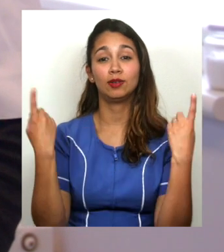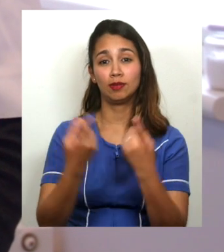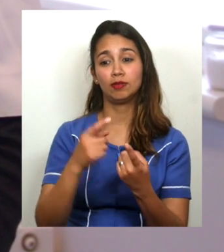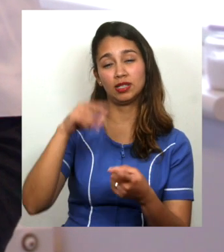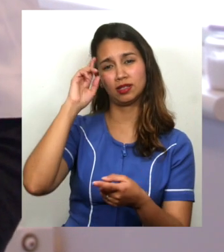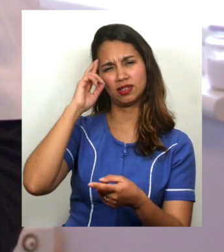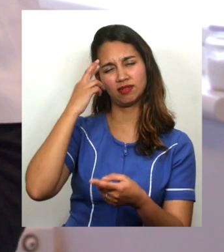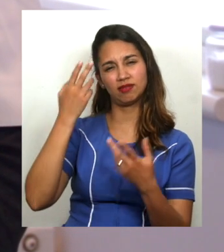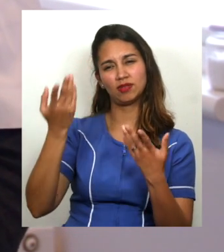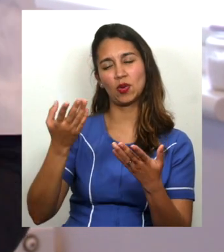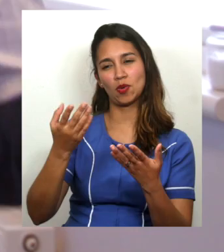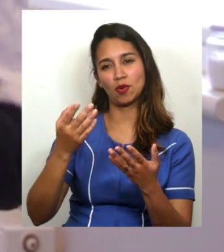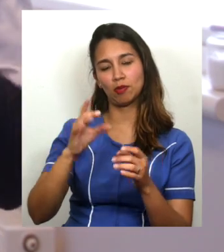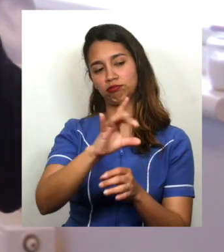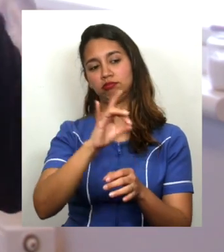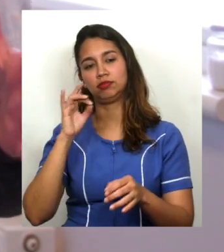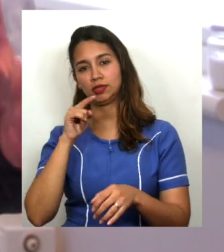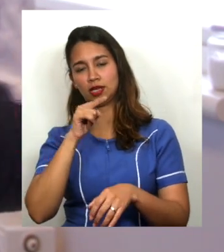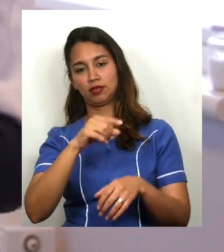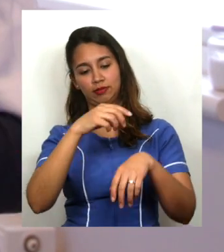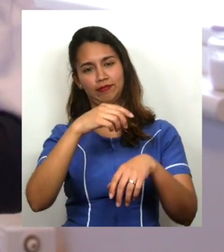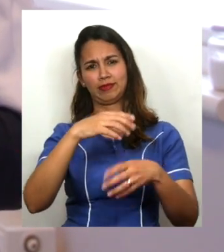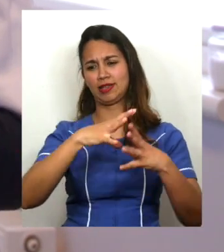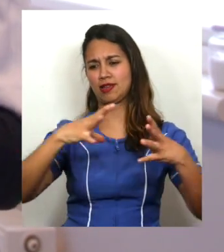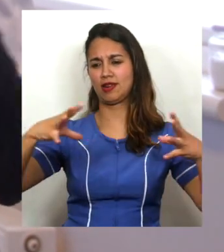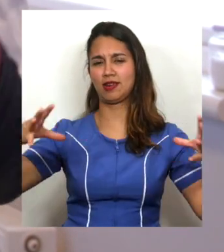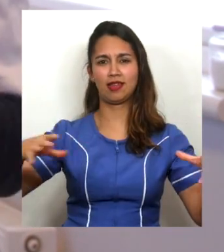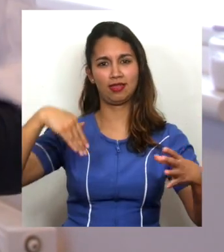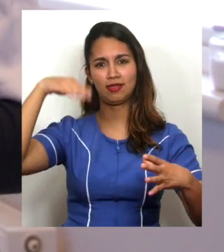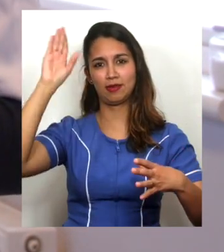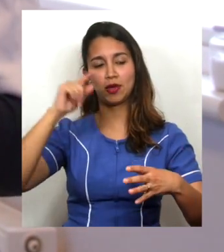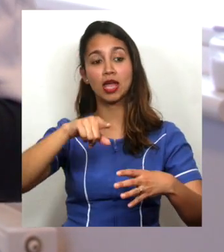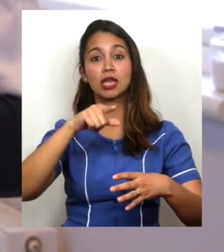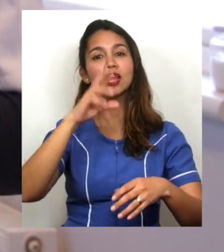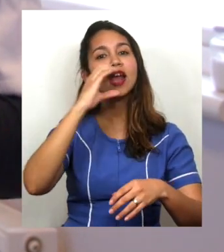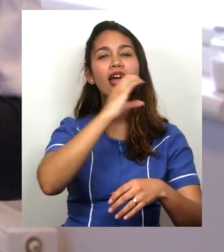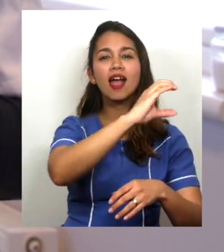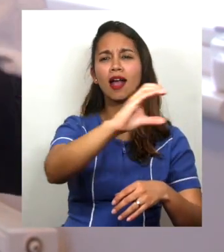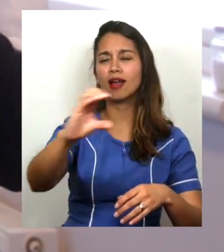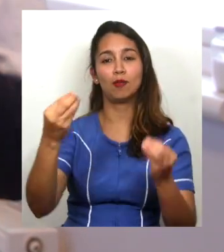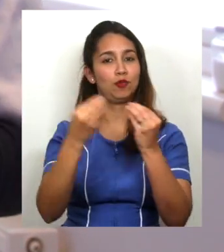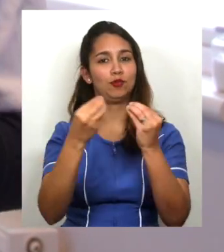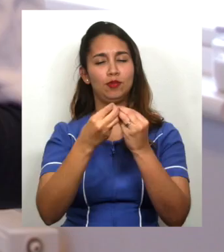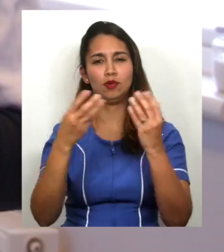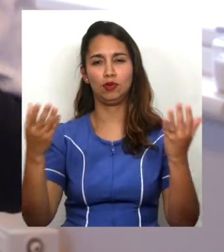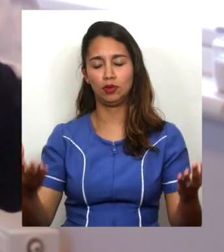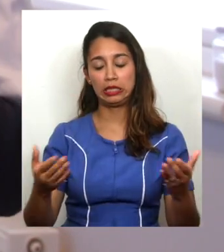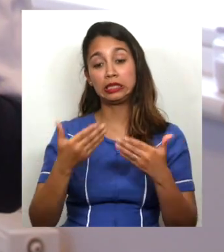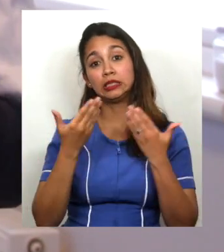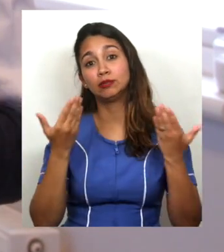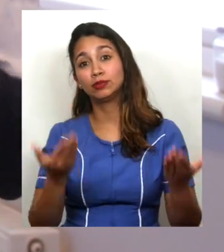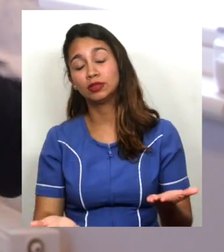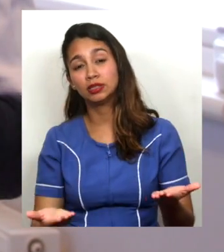Nuestra región se distingue por ser una de las más extensas del país y con una gran presencia rural. Es por esto que